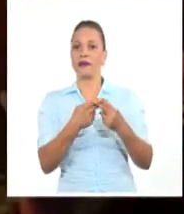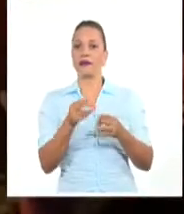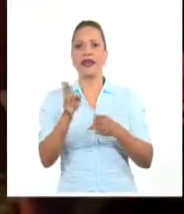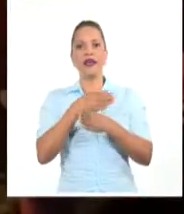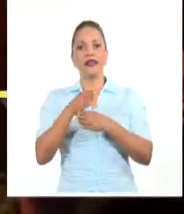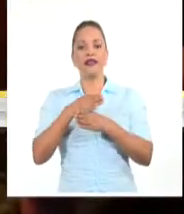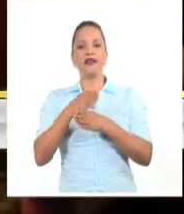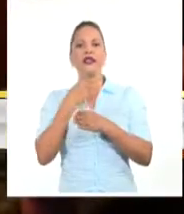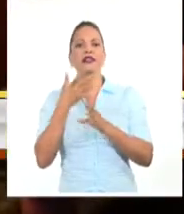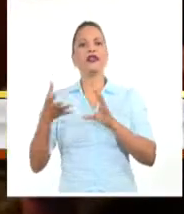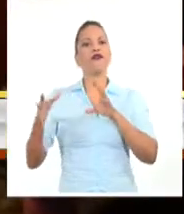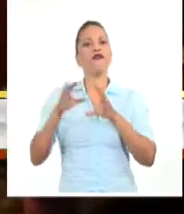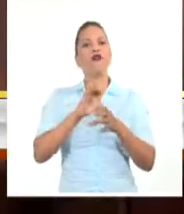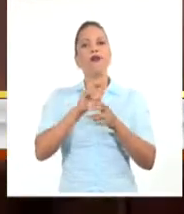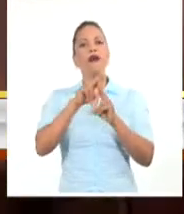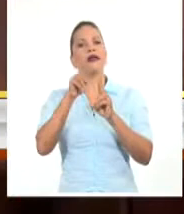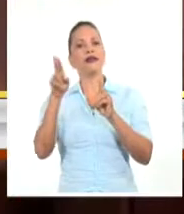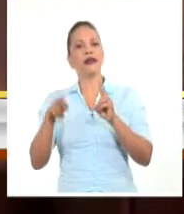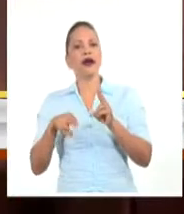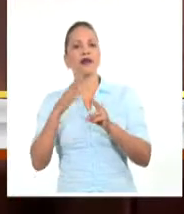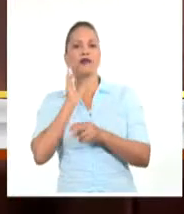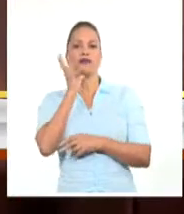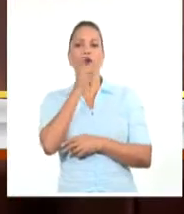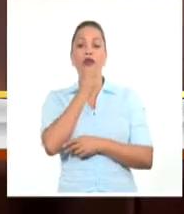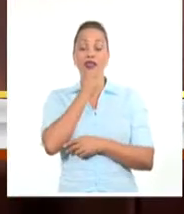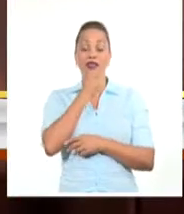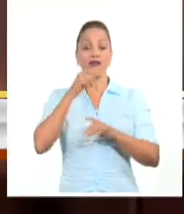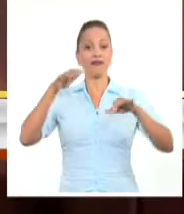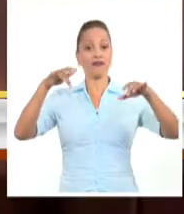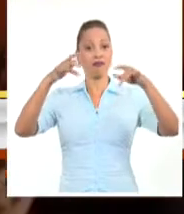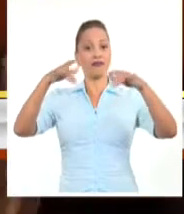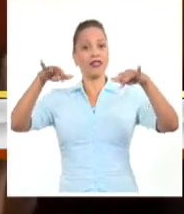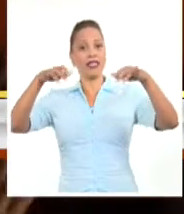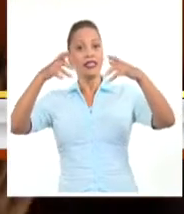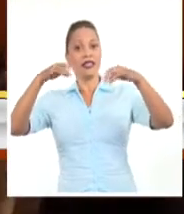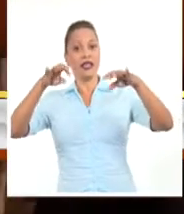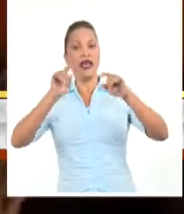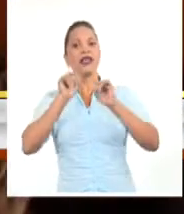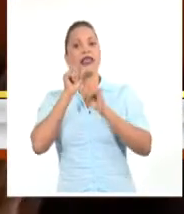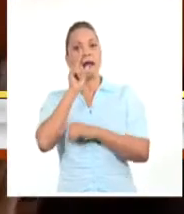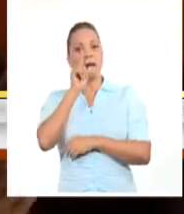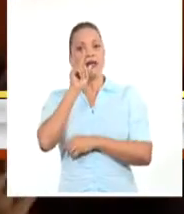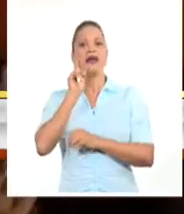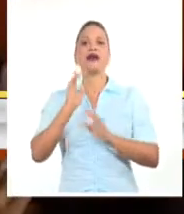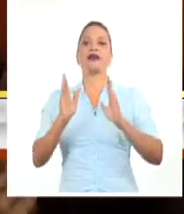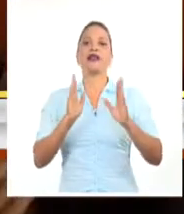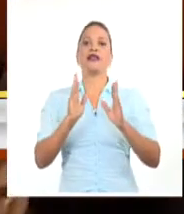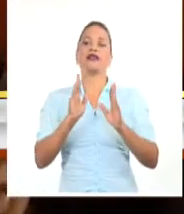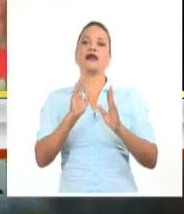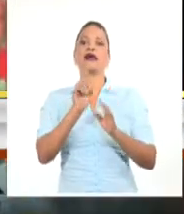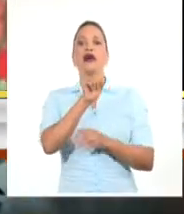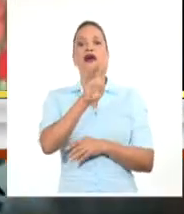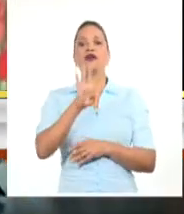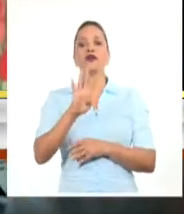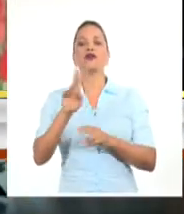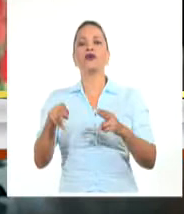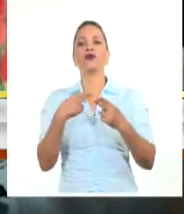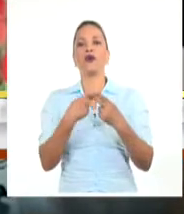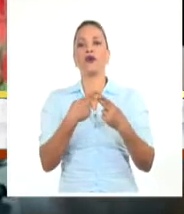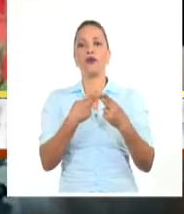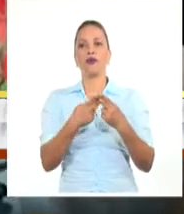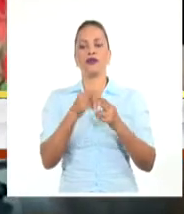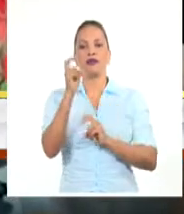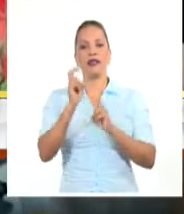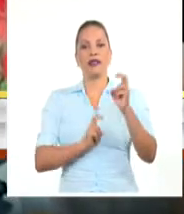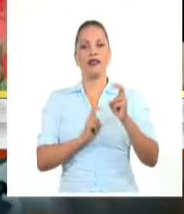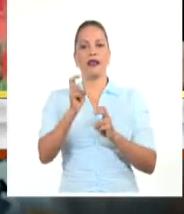Diversas estéticas y maneras de concebir el teatro de figuras confluyen durante las jornadas de la 14 edición del Festitaller Internacional